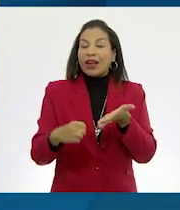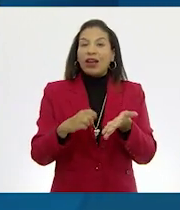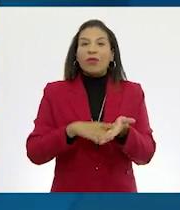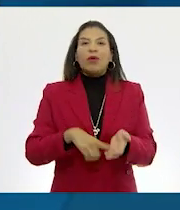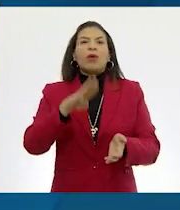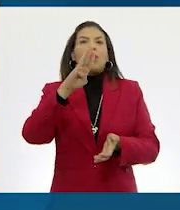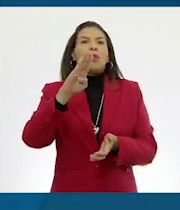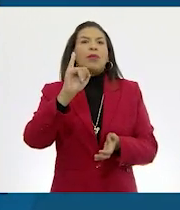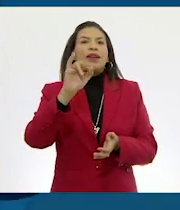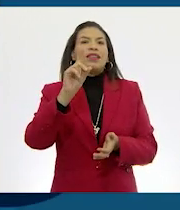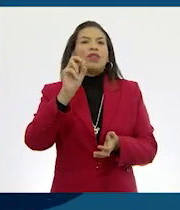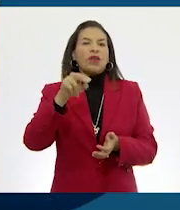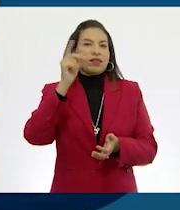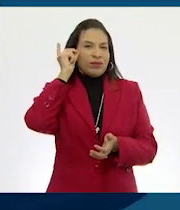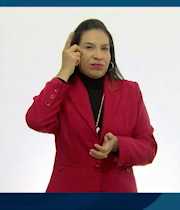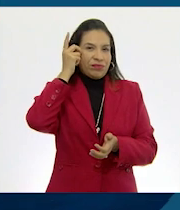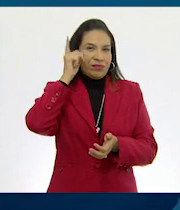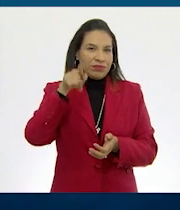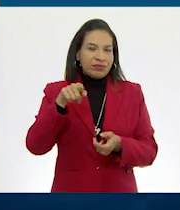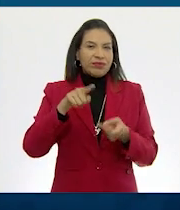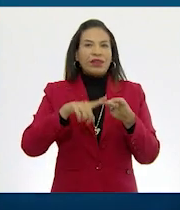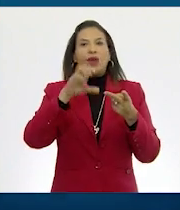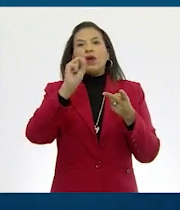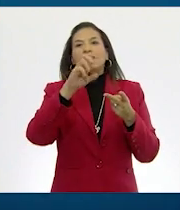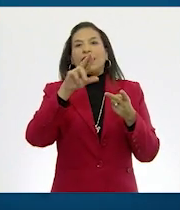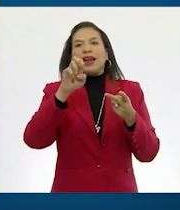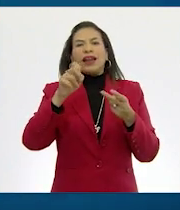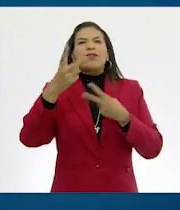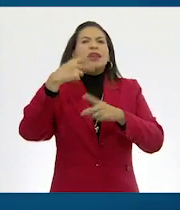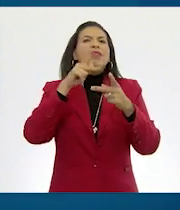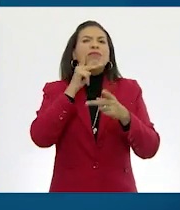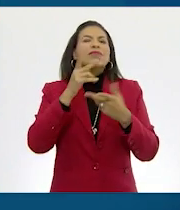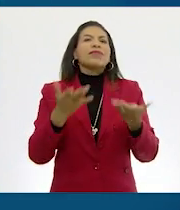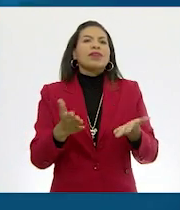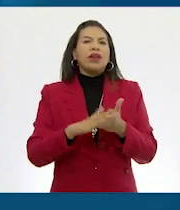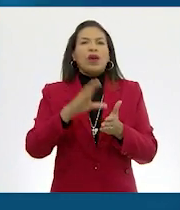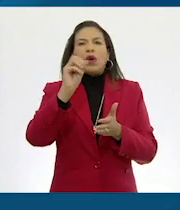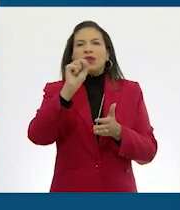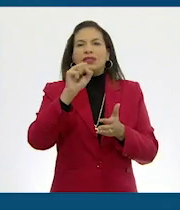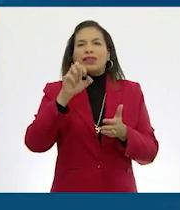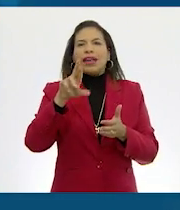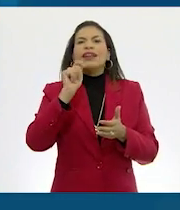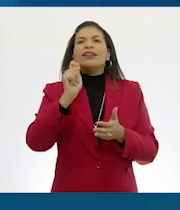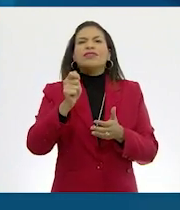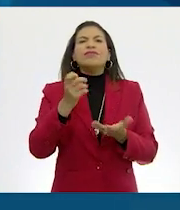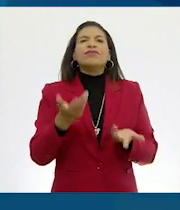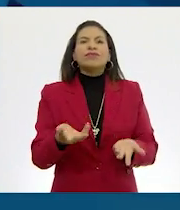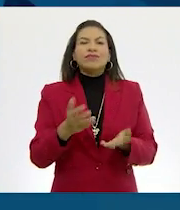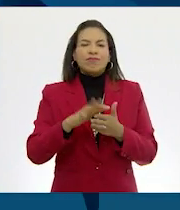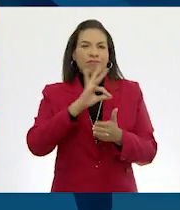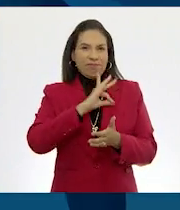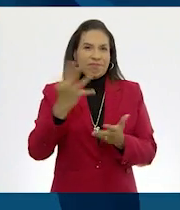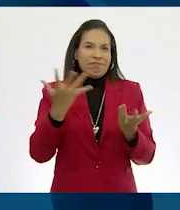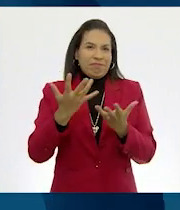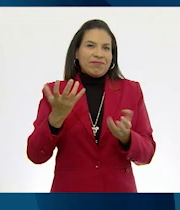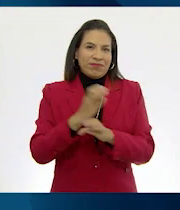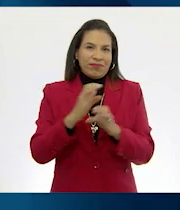bridón se le nombra al caballo. Osare proviene de la palabra osar, que significa